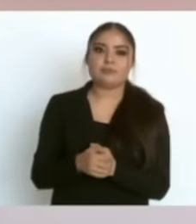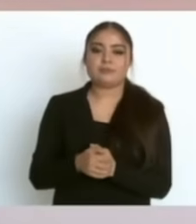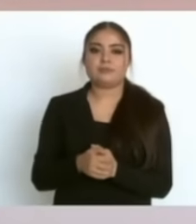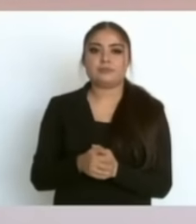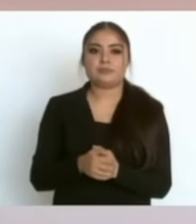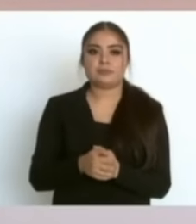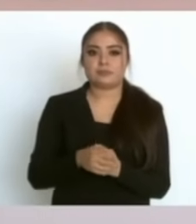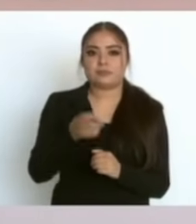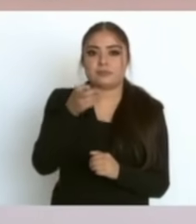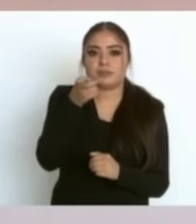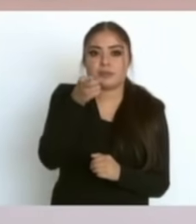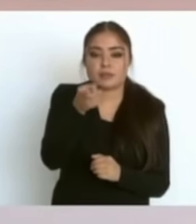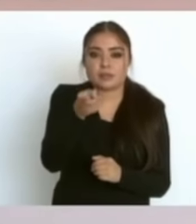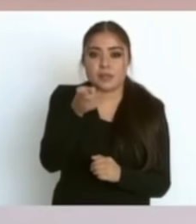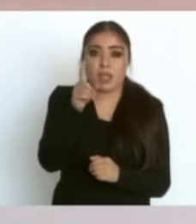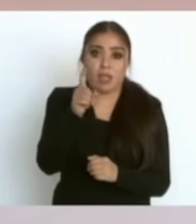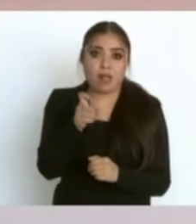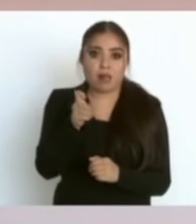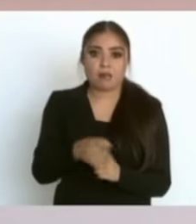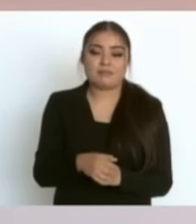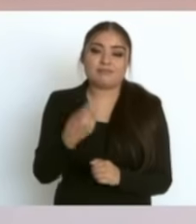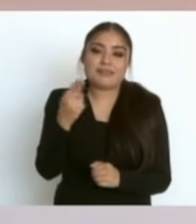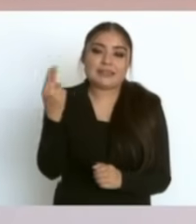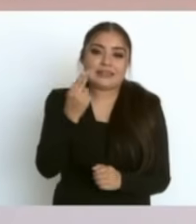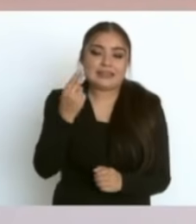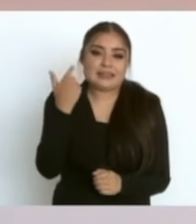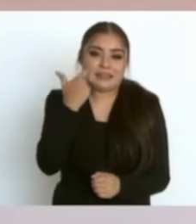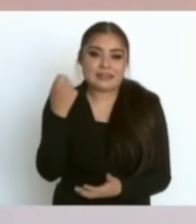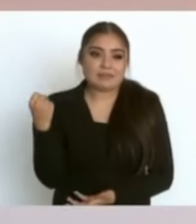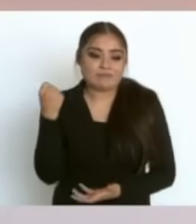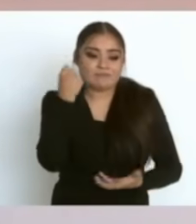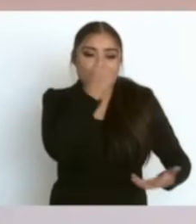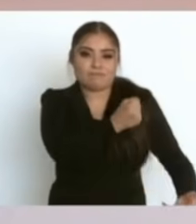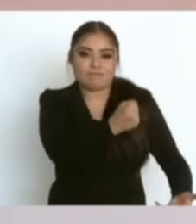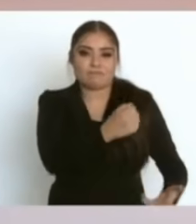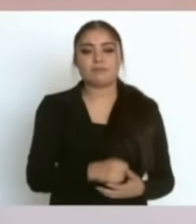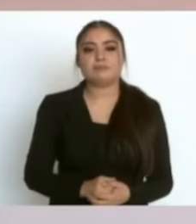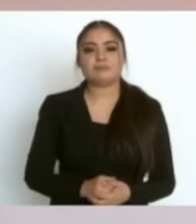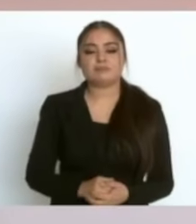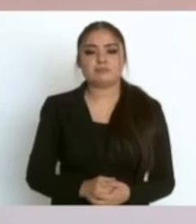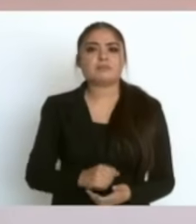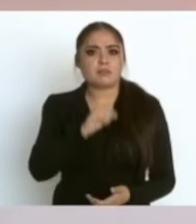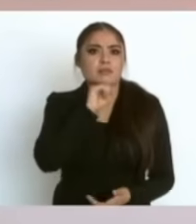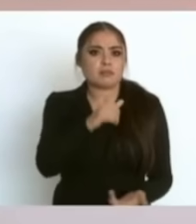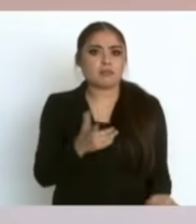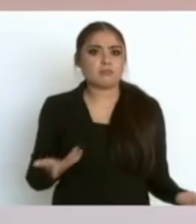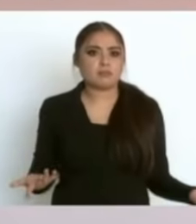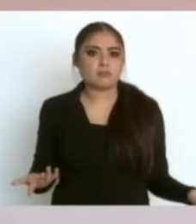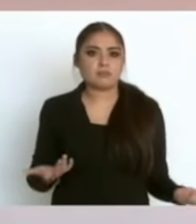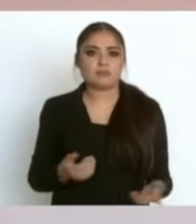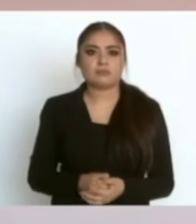en el agua pero se requiere invertir y vamos también